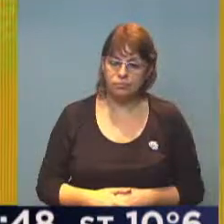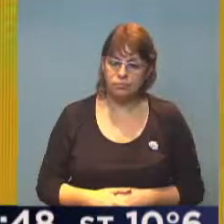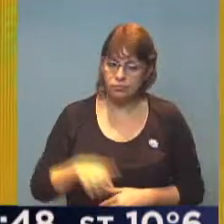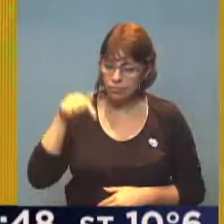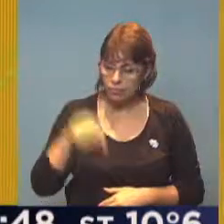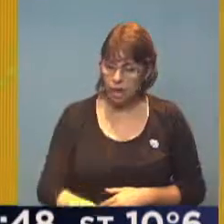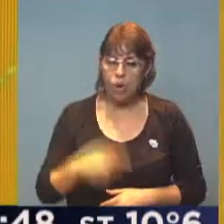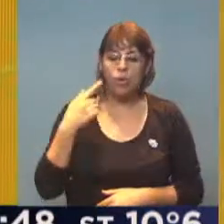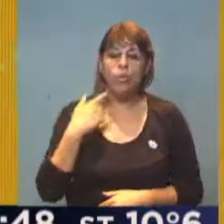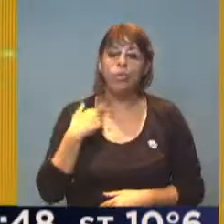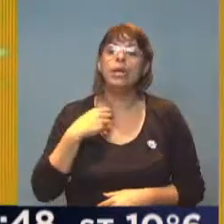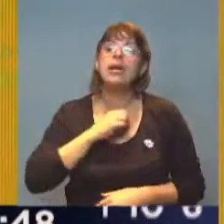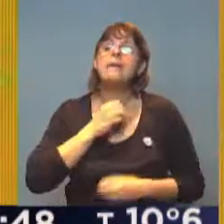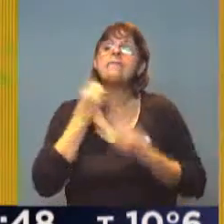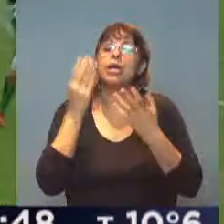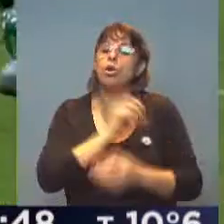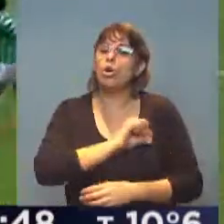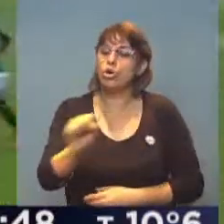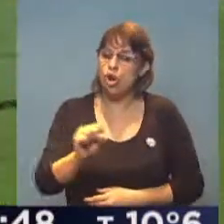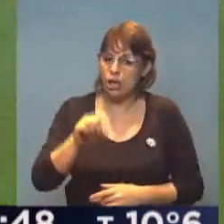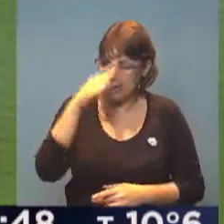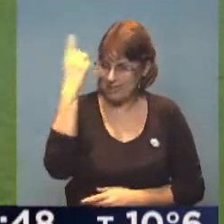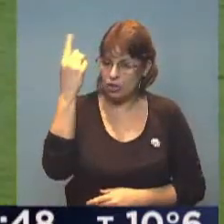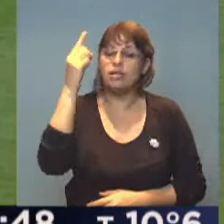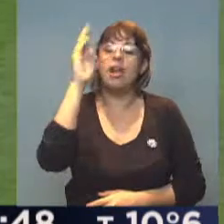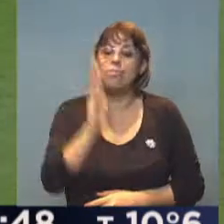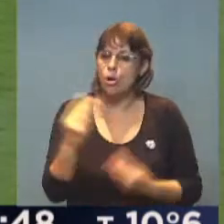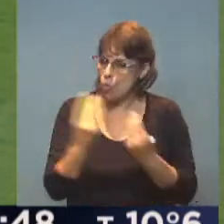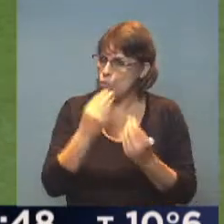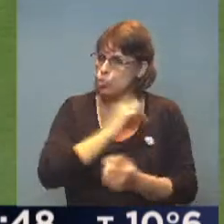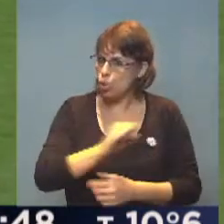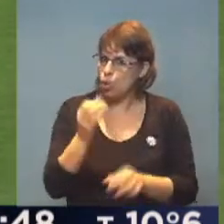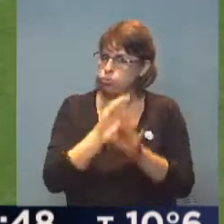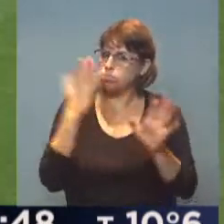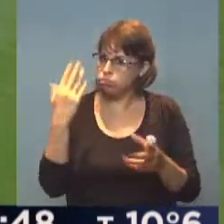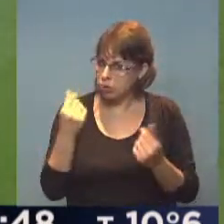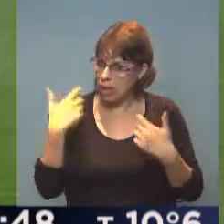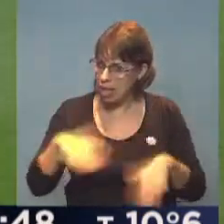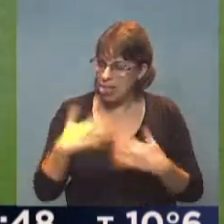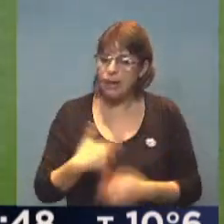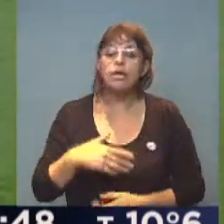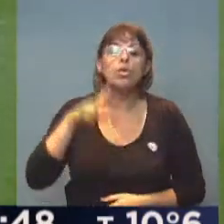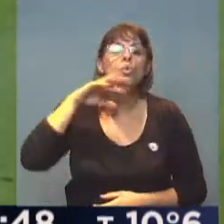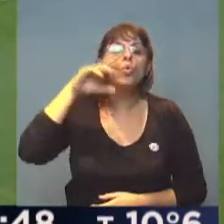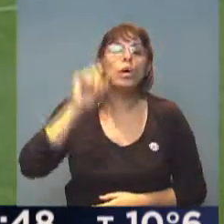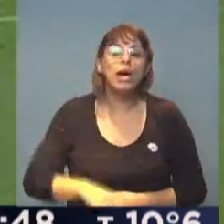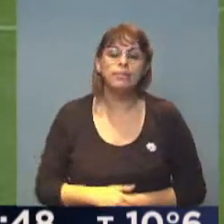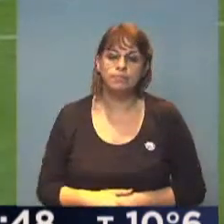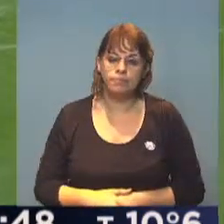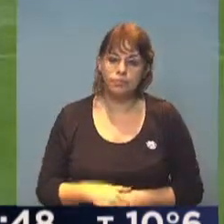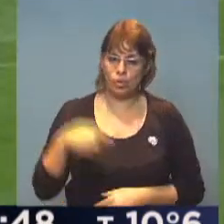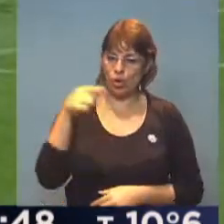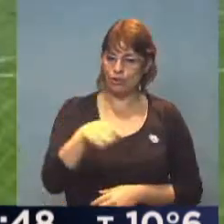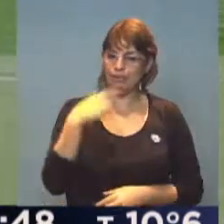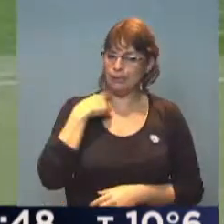Y ahora vamos a observar los mejores goles del Nacional B. Hubo varios y de gran calidad. Observen qué golazo el de Luján. En realidad fue en